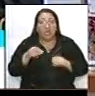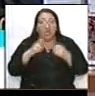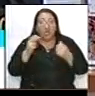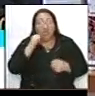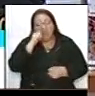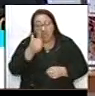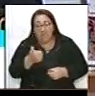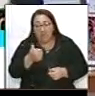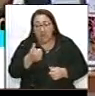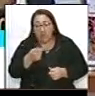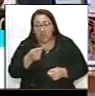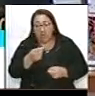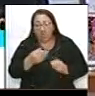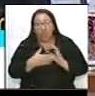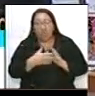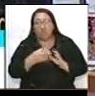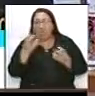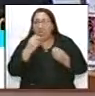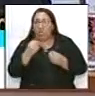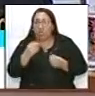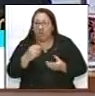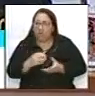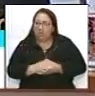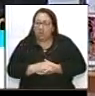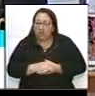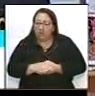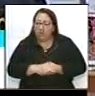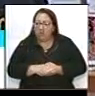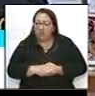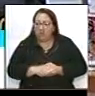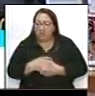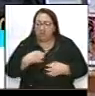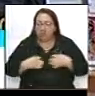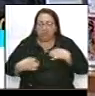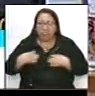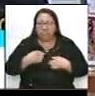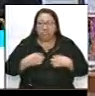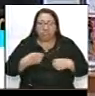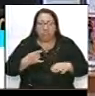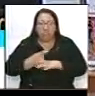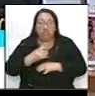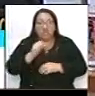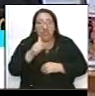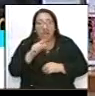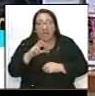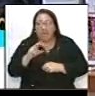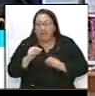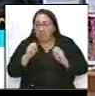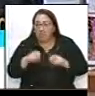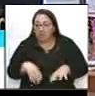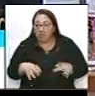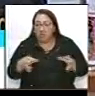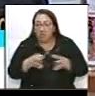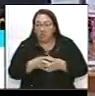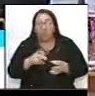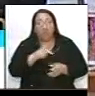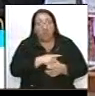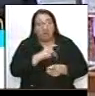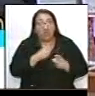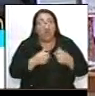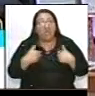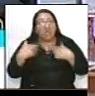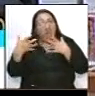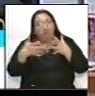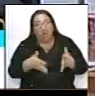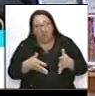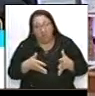mañana un escenario de actitudes de venganza. Porque Salaverry renunció a Fuerza Popular y hay gente que le tiene